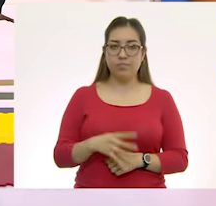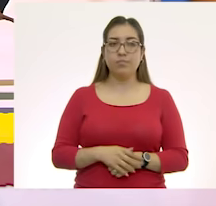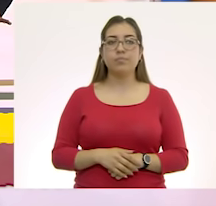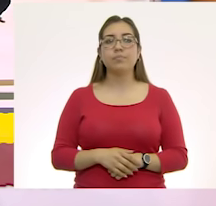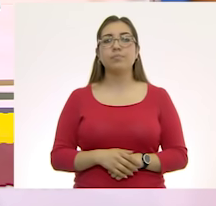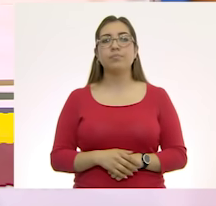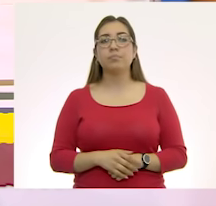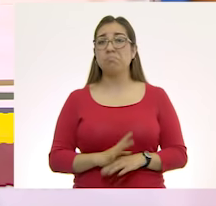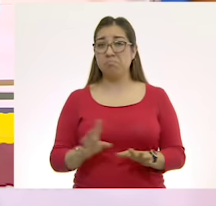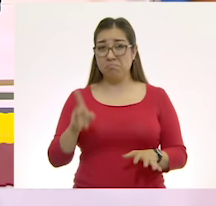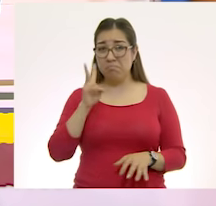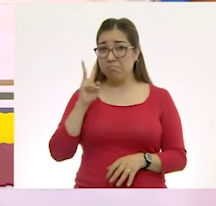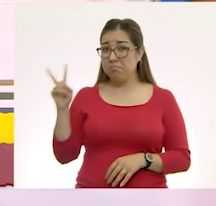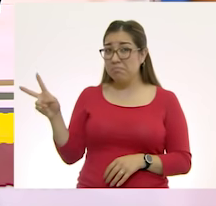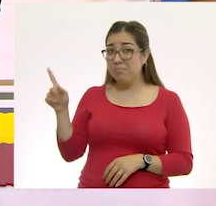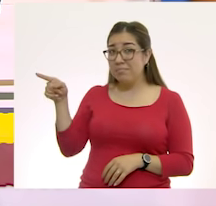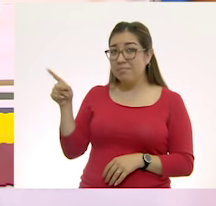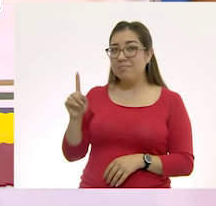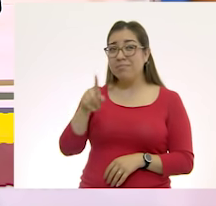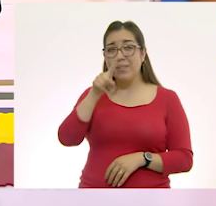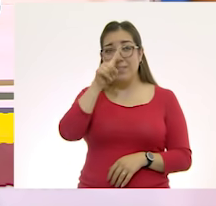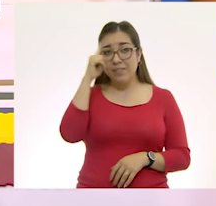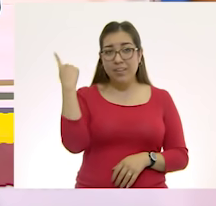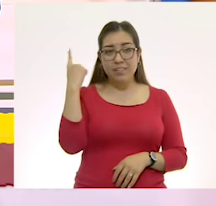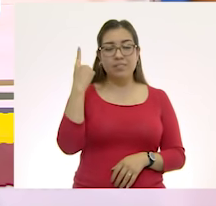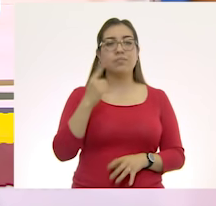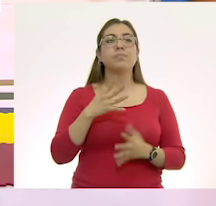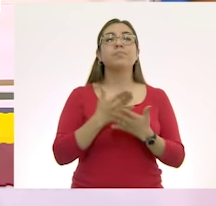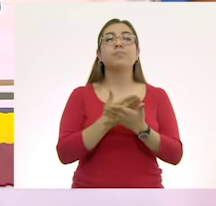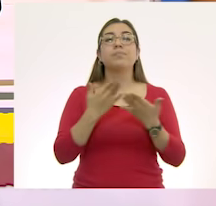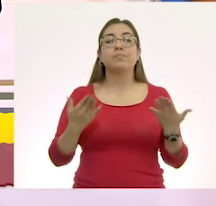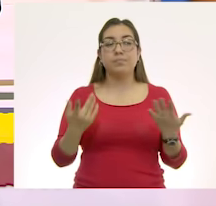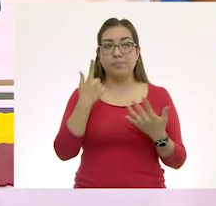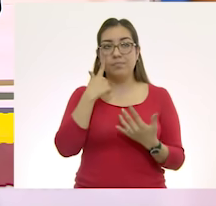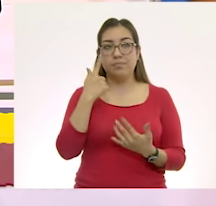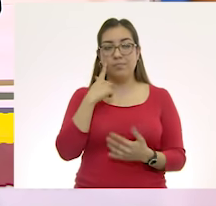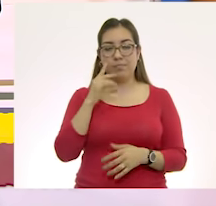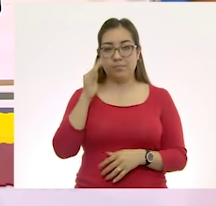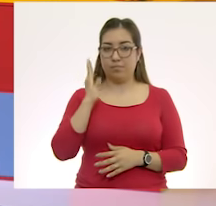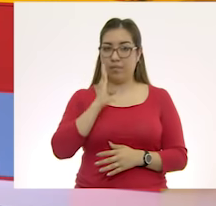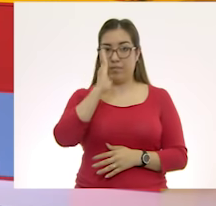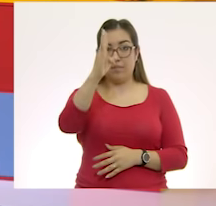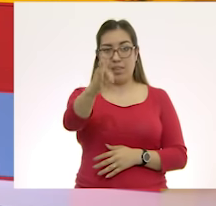1, 2, 3, 4. ¿Ven qué fácil? Es como una viborita. Ahora vamos hacia el frente.